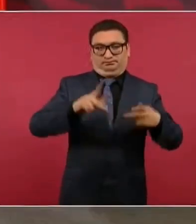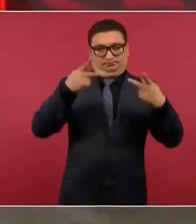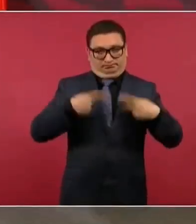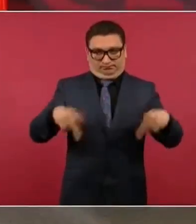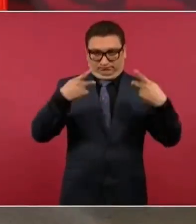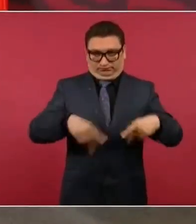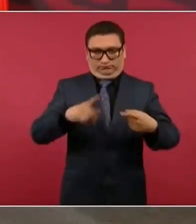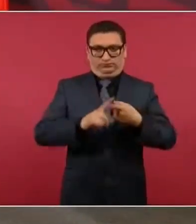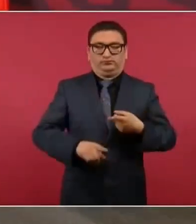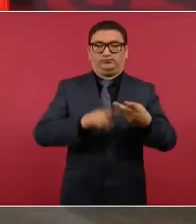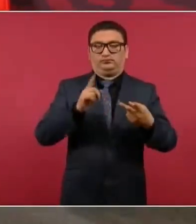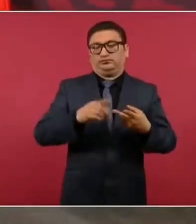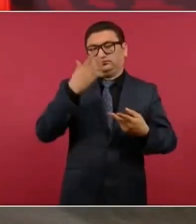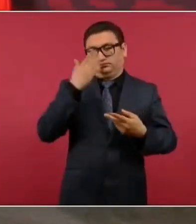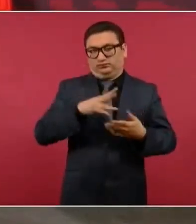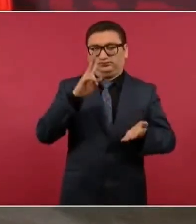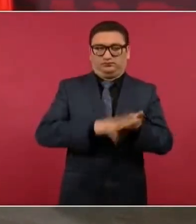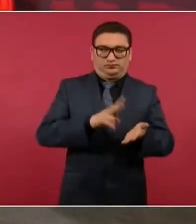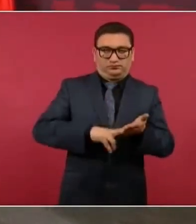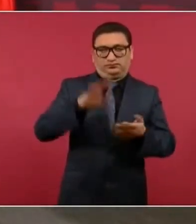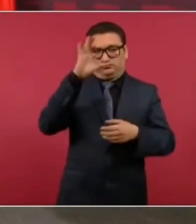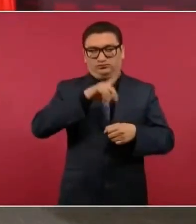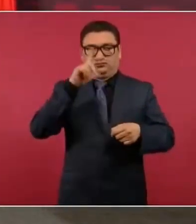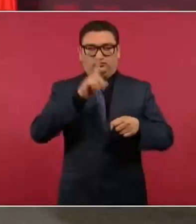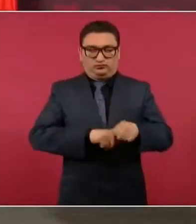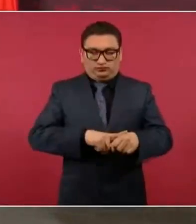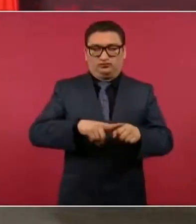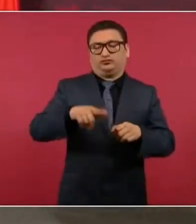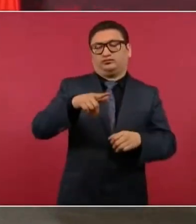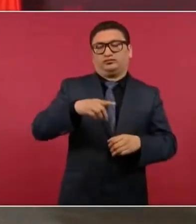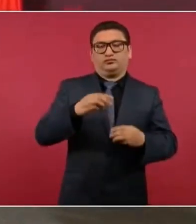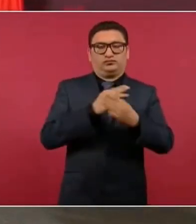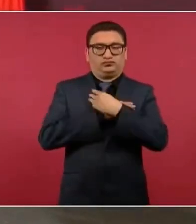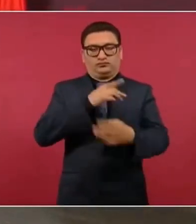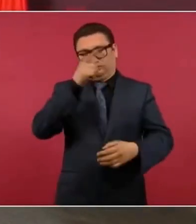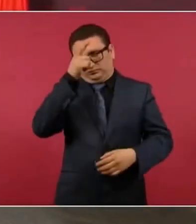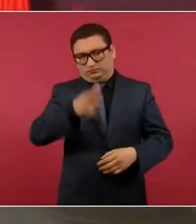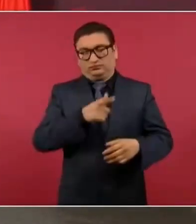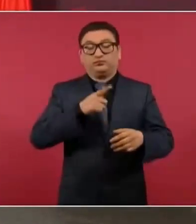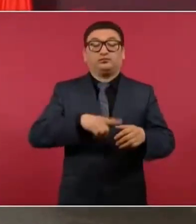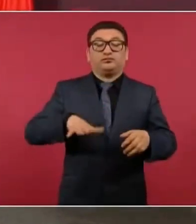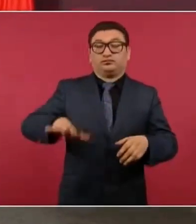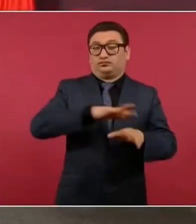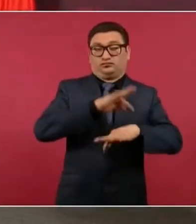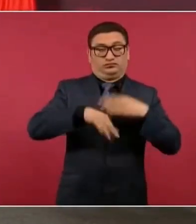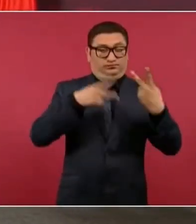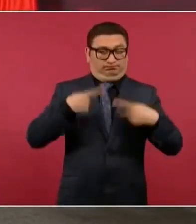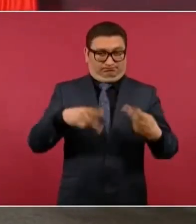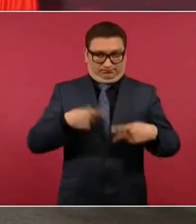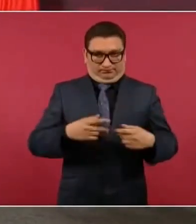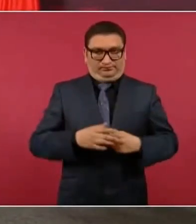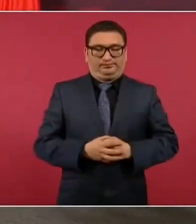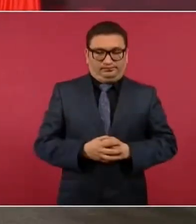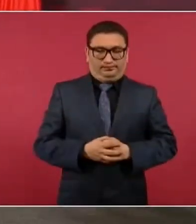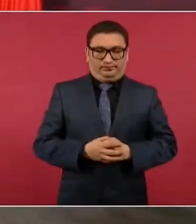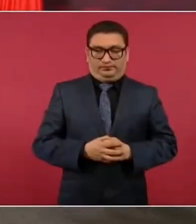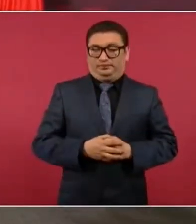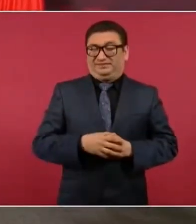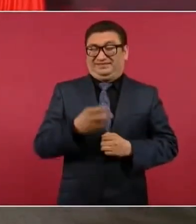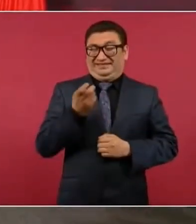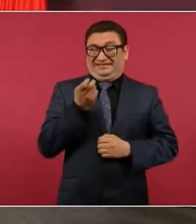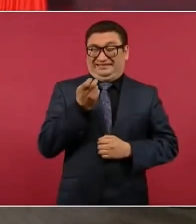los valores culturales, morales, espirituales que hay en el México profundo. Eso